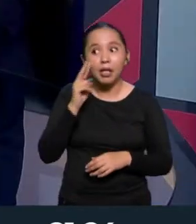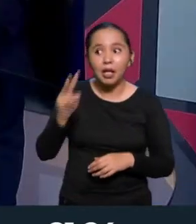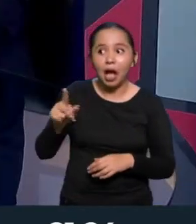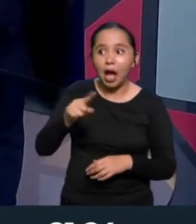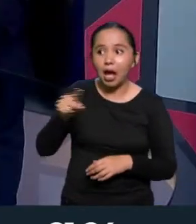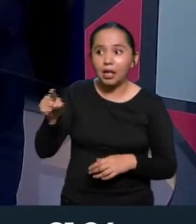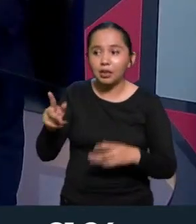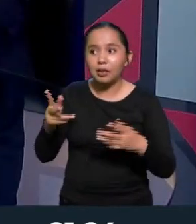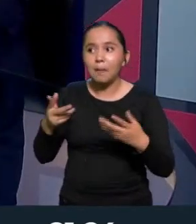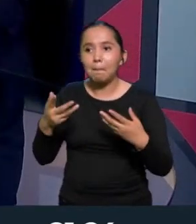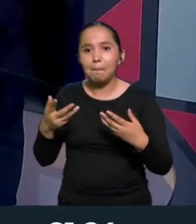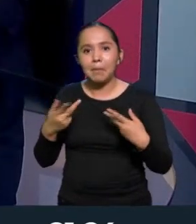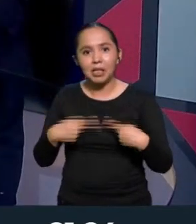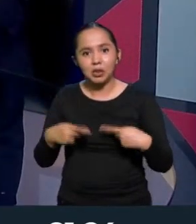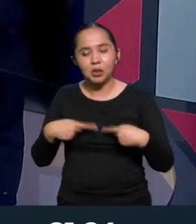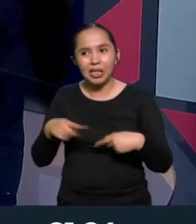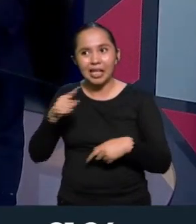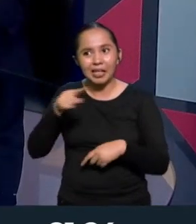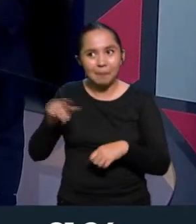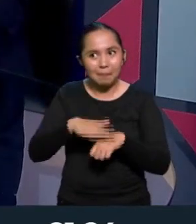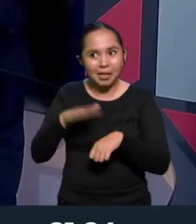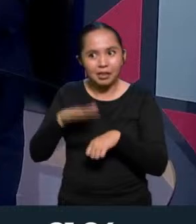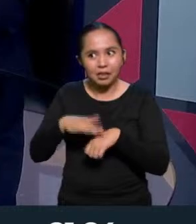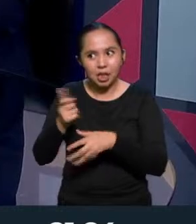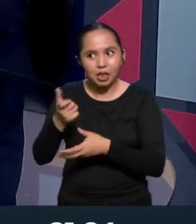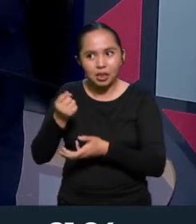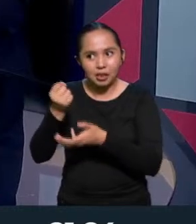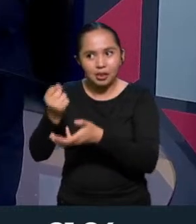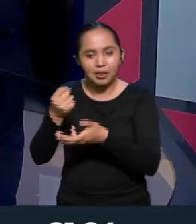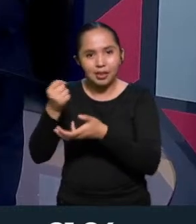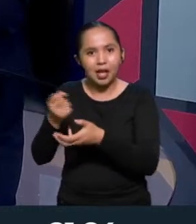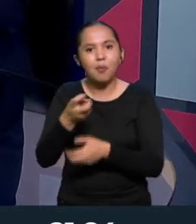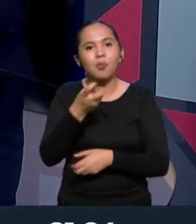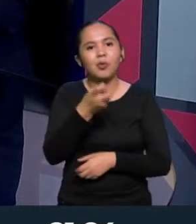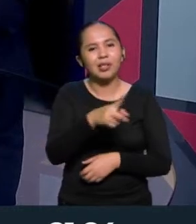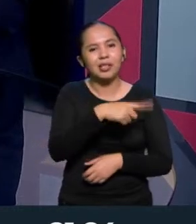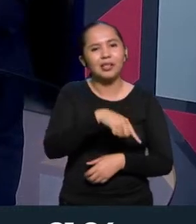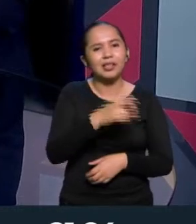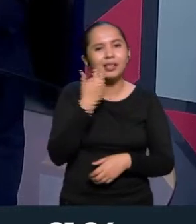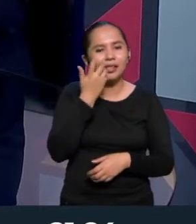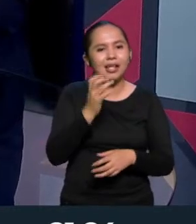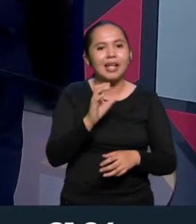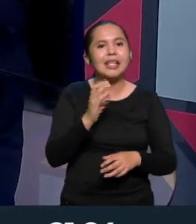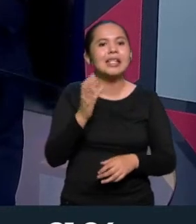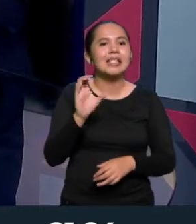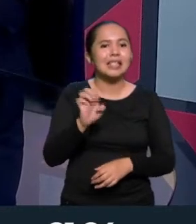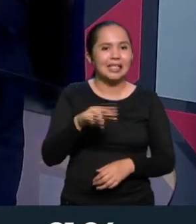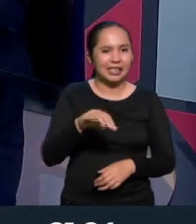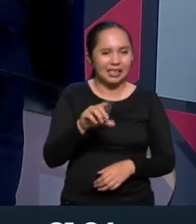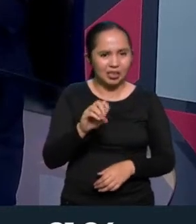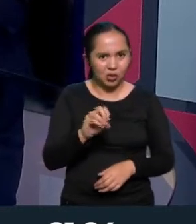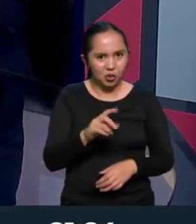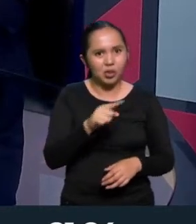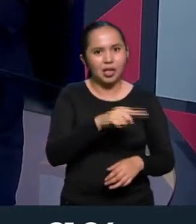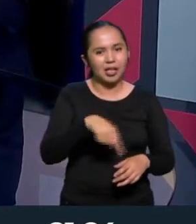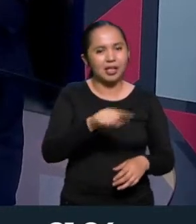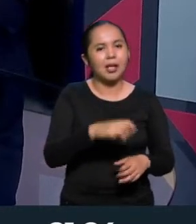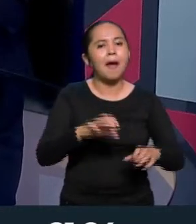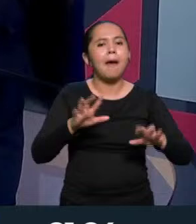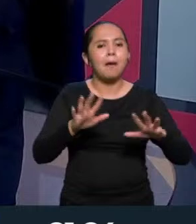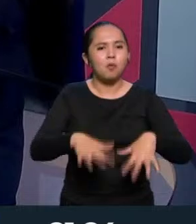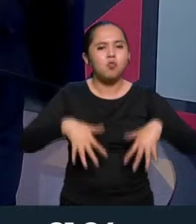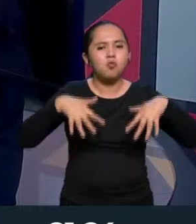la mayoría calificada, seguramente estaban siguiendo la sesión del Senado de la República, pues a marchas forzadas